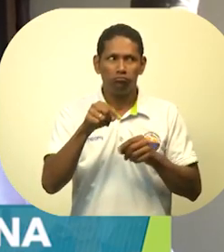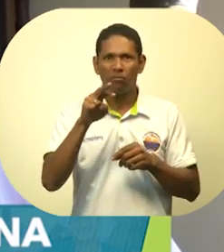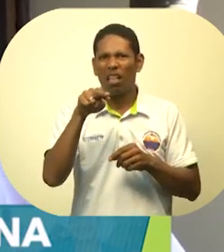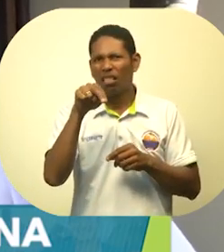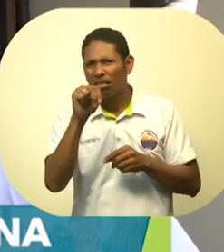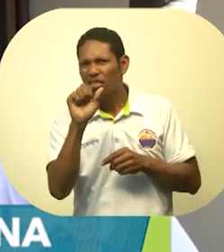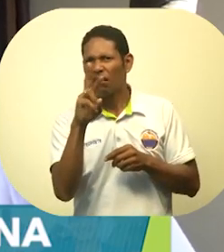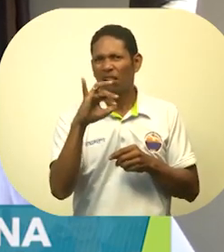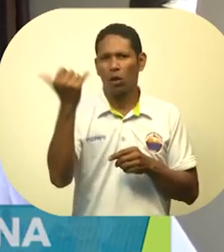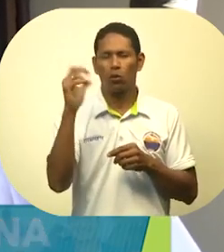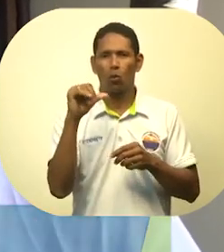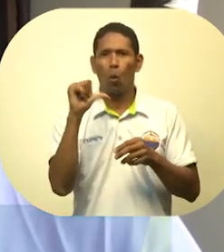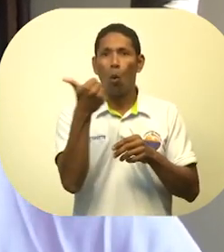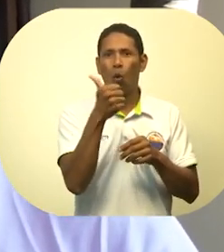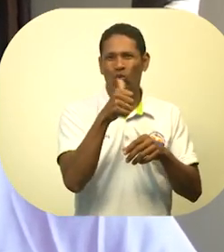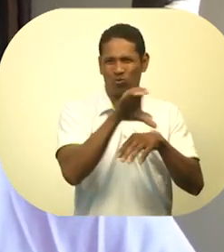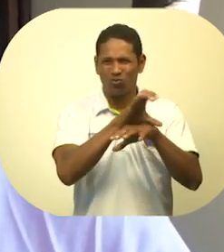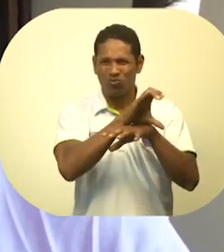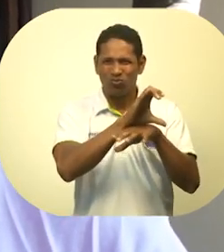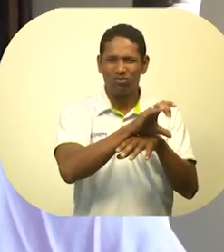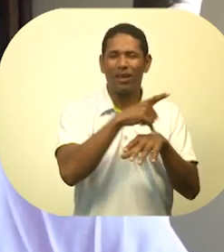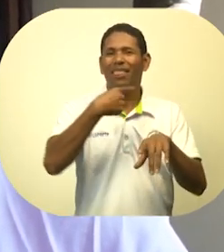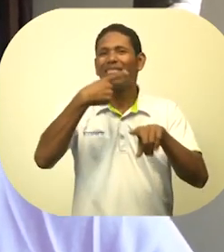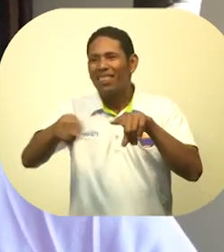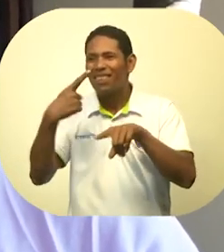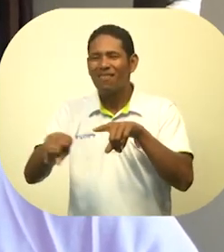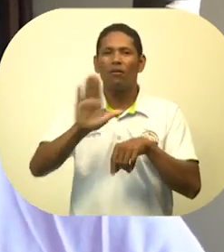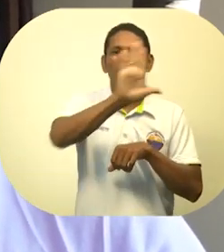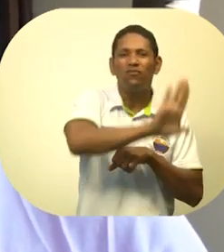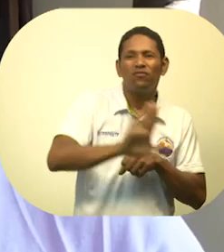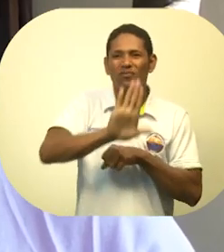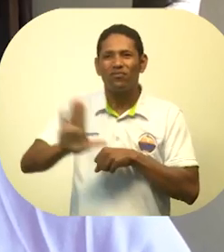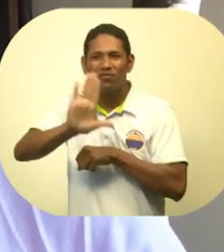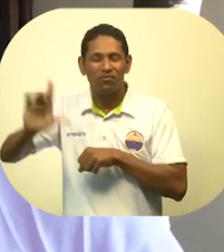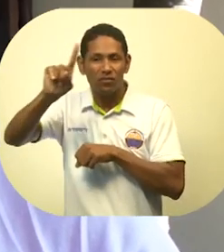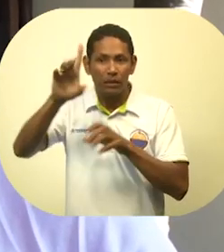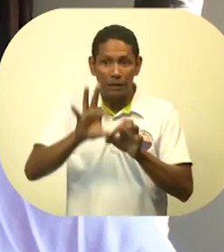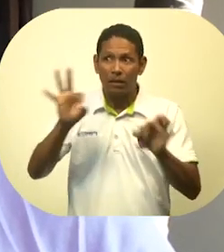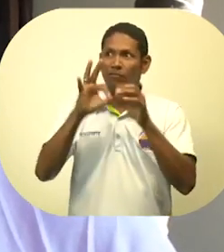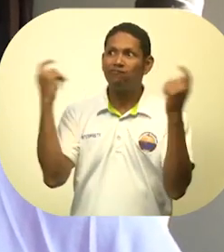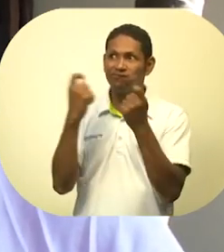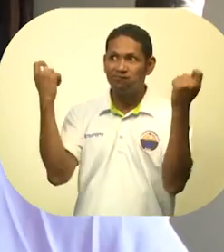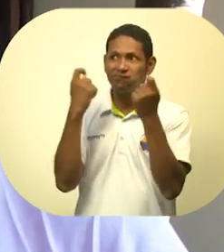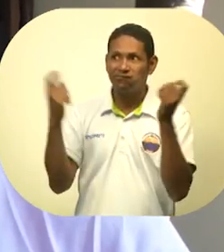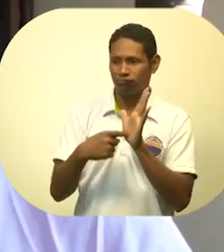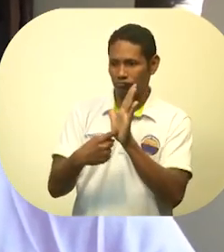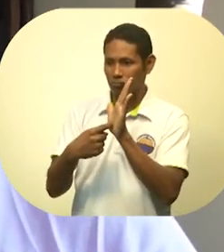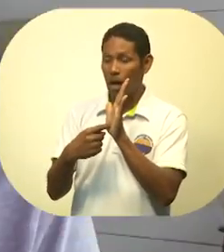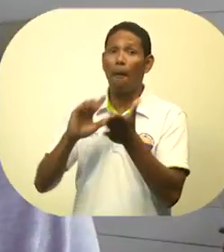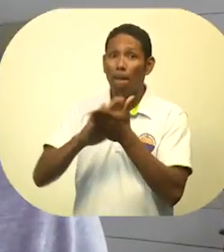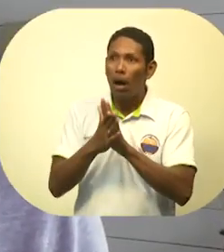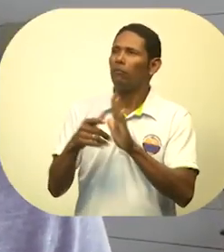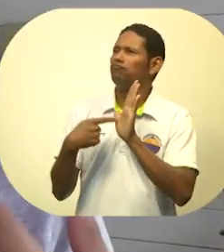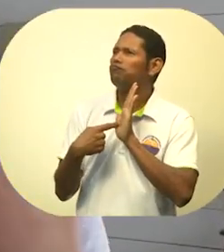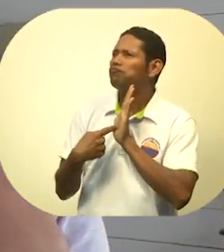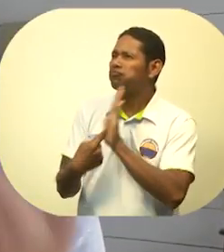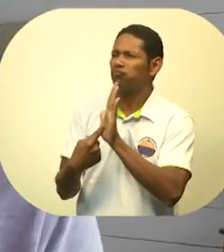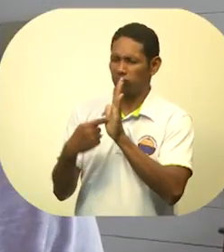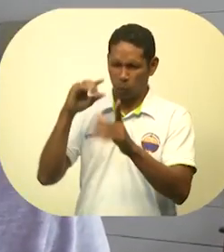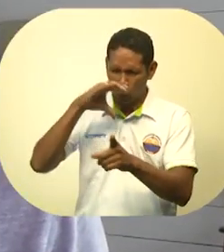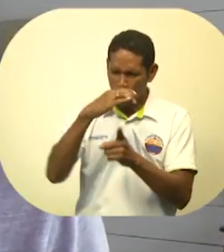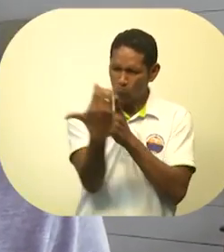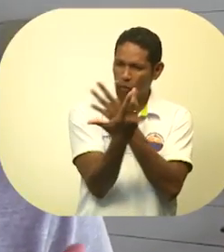necesita Nariño, como lo puede necesitar cualquier lugar del país, porque en últimas estamos construyendo paz desde la cultura. Ver